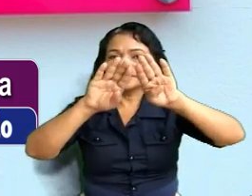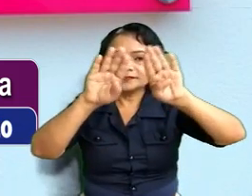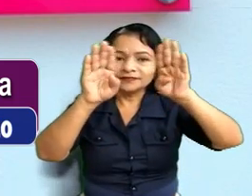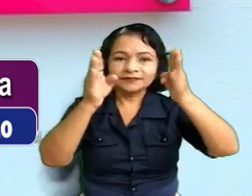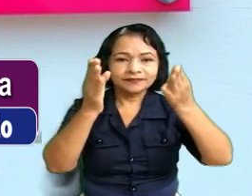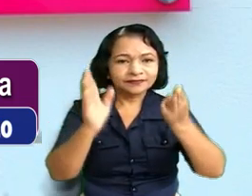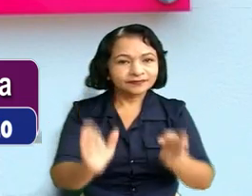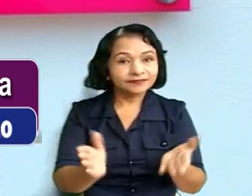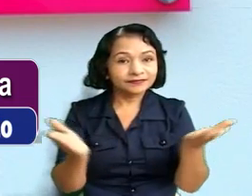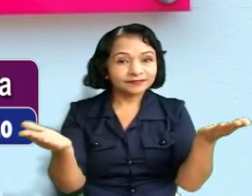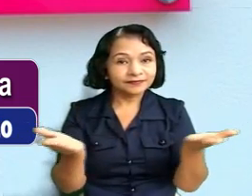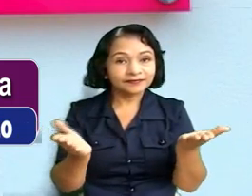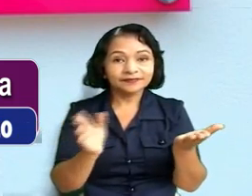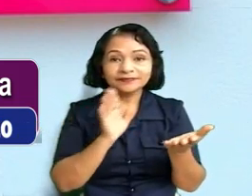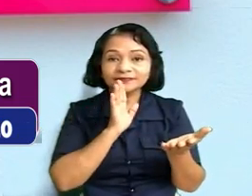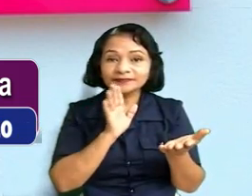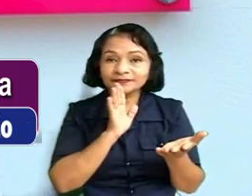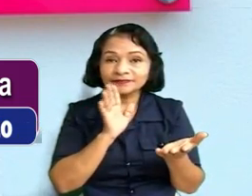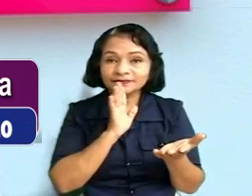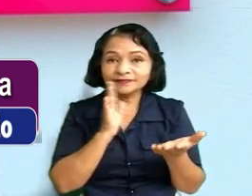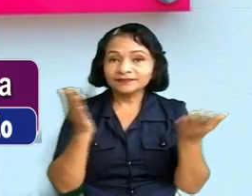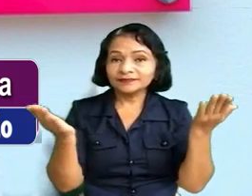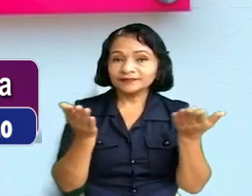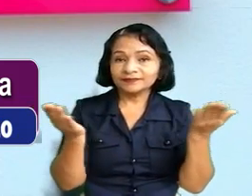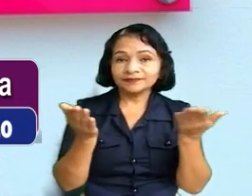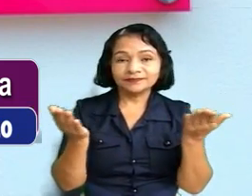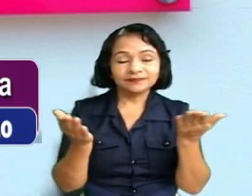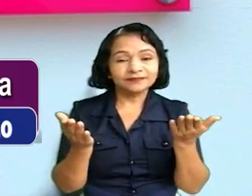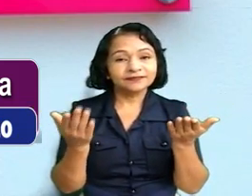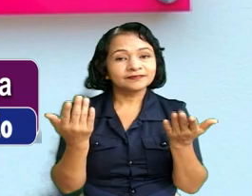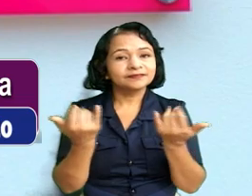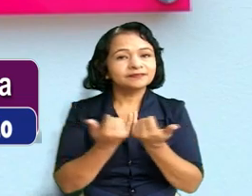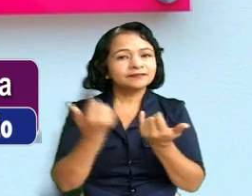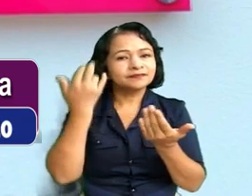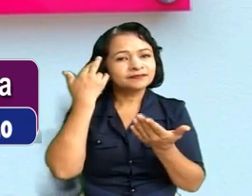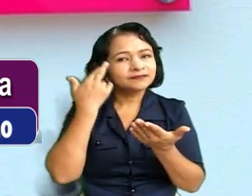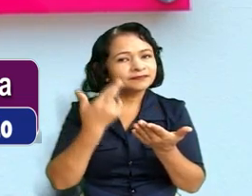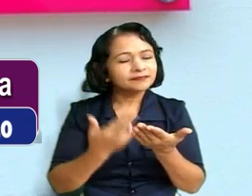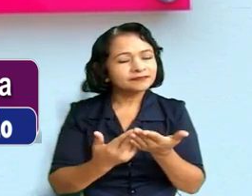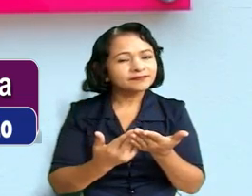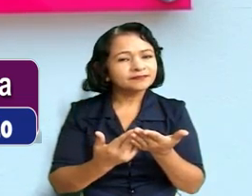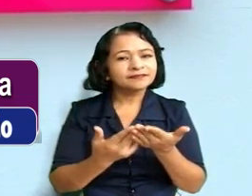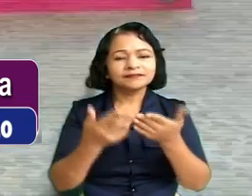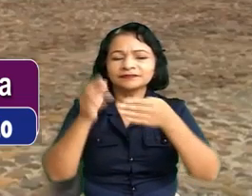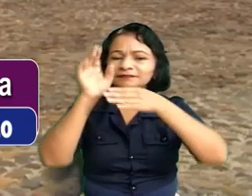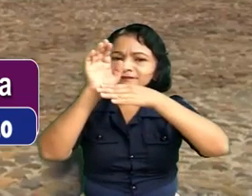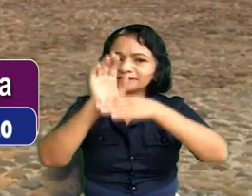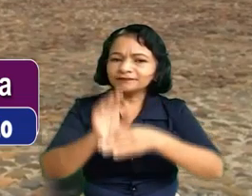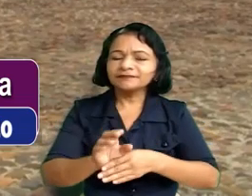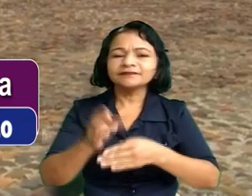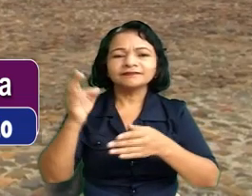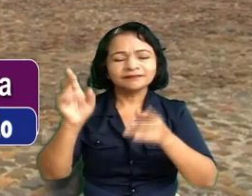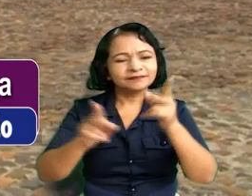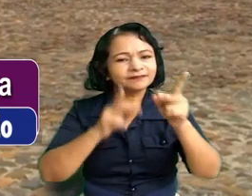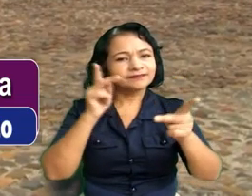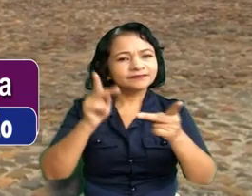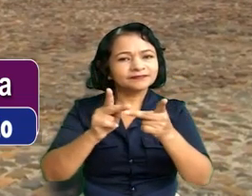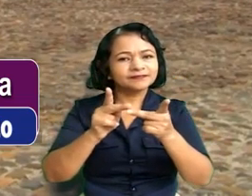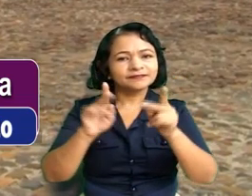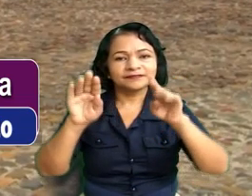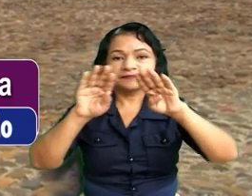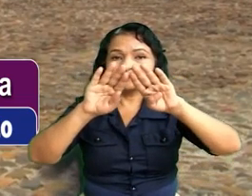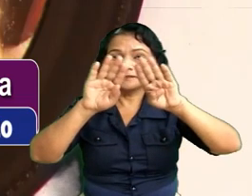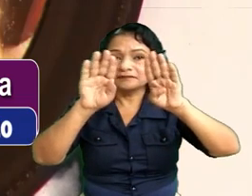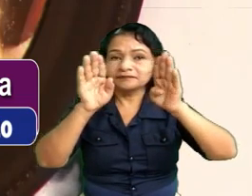sea, estás hablando de que ella enfrentó una época totalmente tradicionalista, donde las mujeres